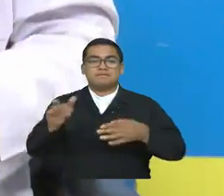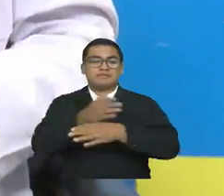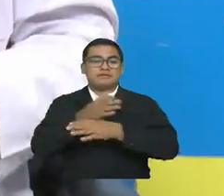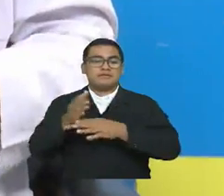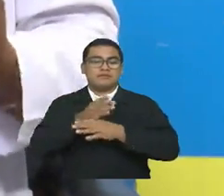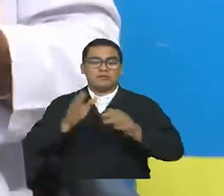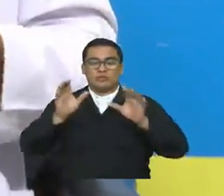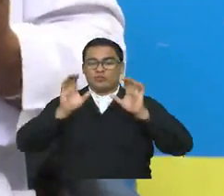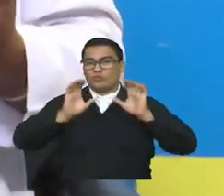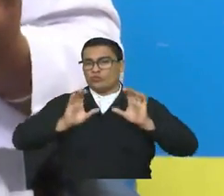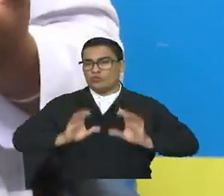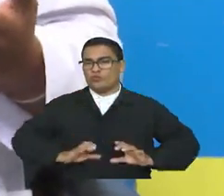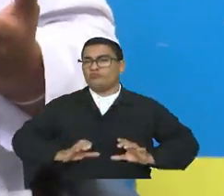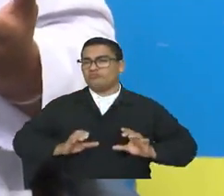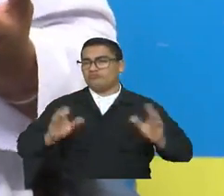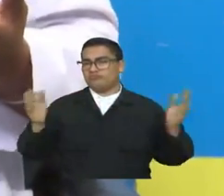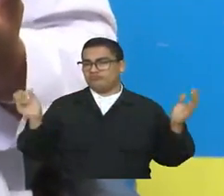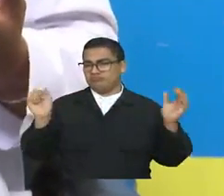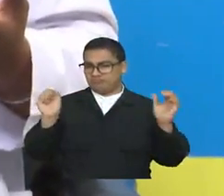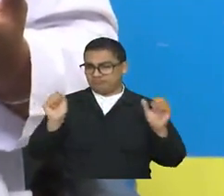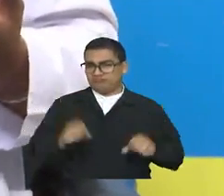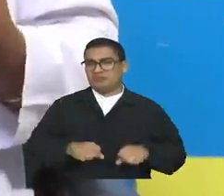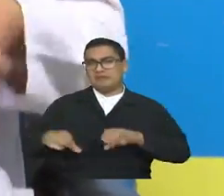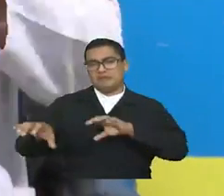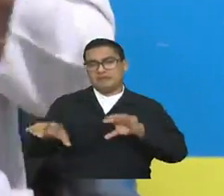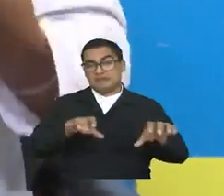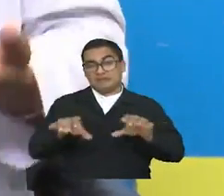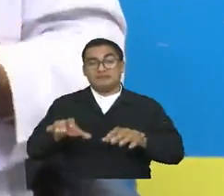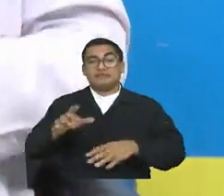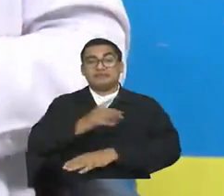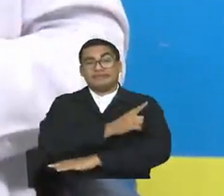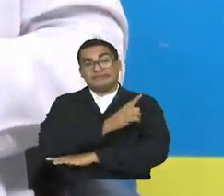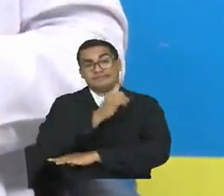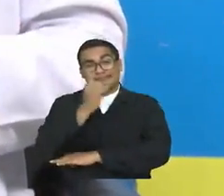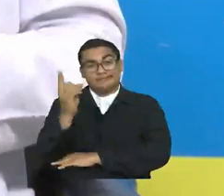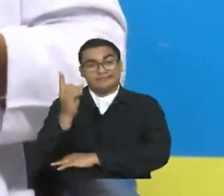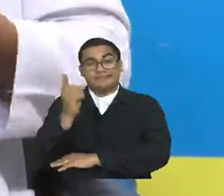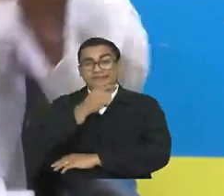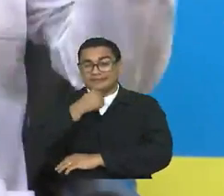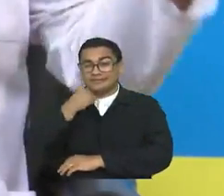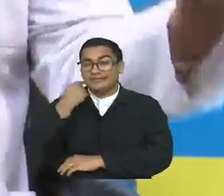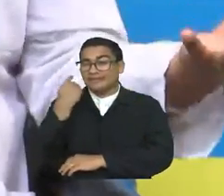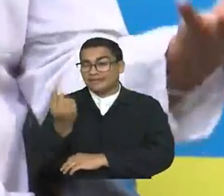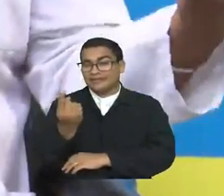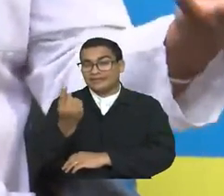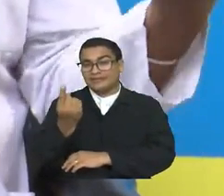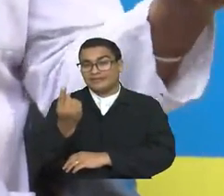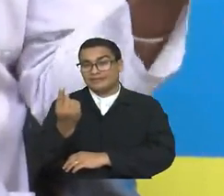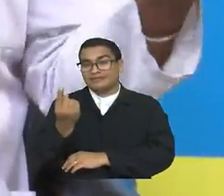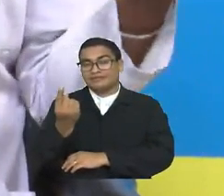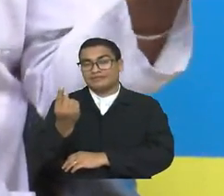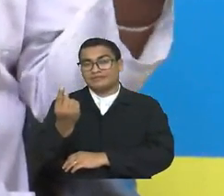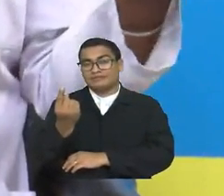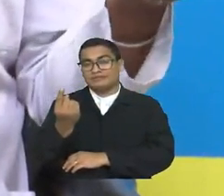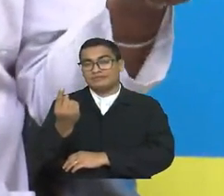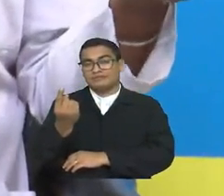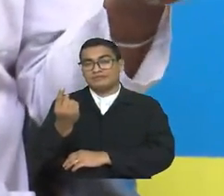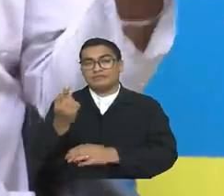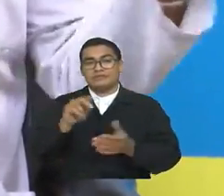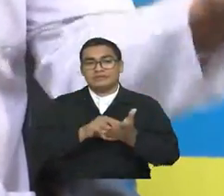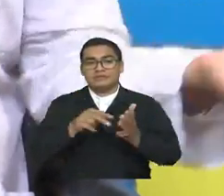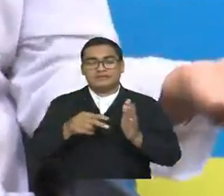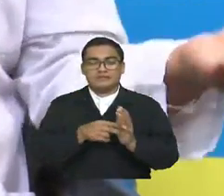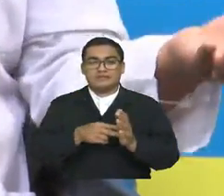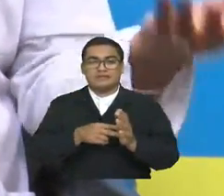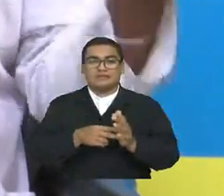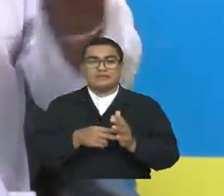canales energéticos y más la actividad del día, que es cierto, no solamente está la demanda energética